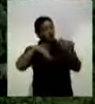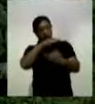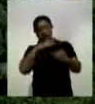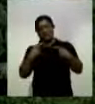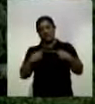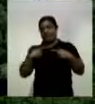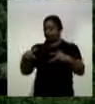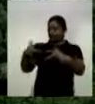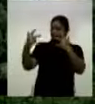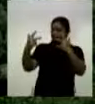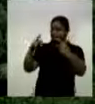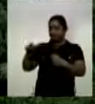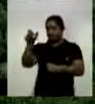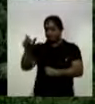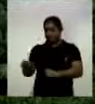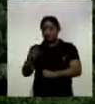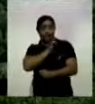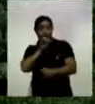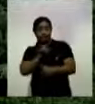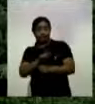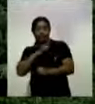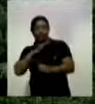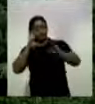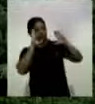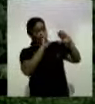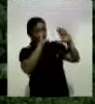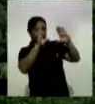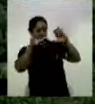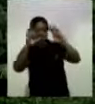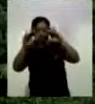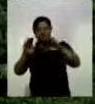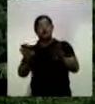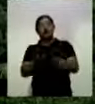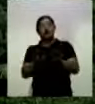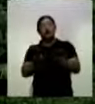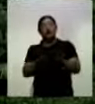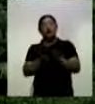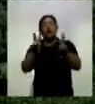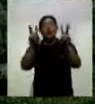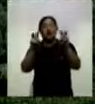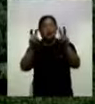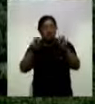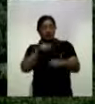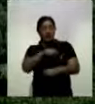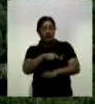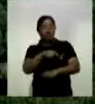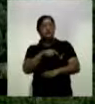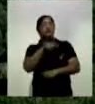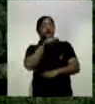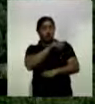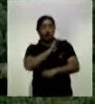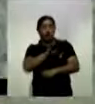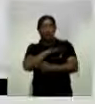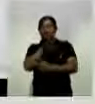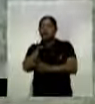especialista le imparte lecciones a los buscadores de empleo sobre temas claves para tener una búsqueda de empleo